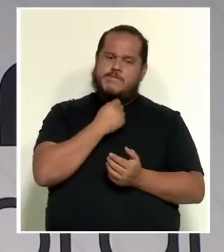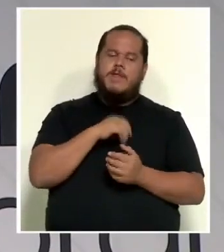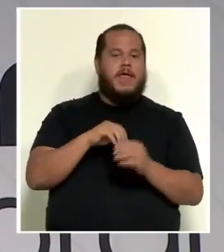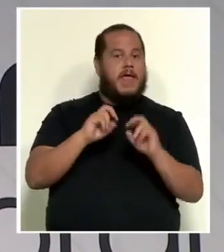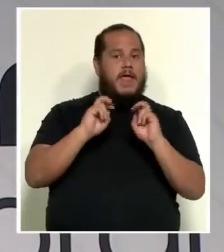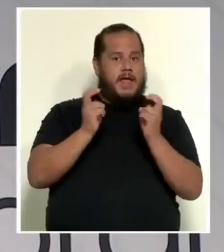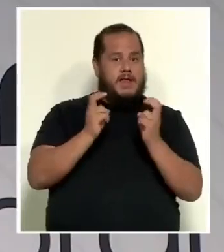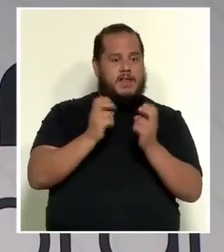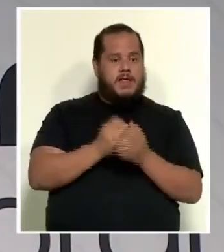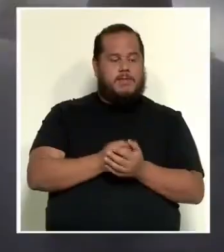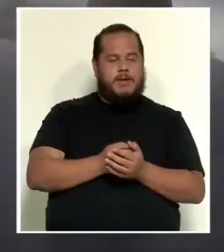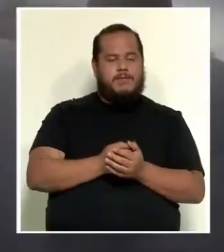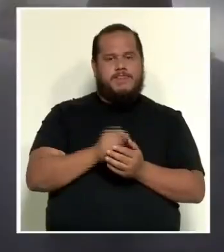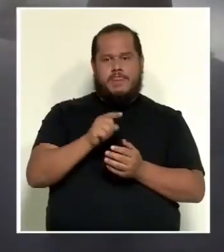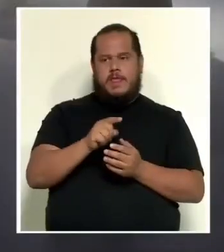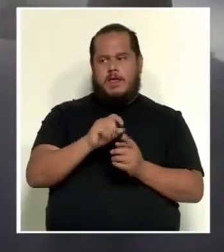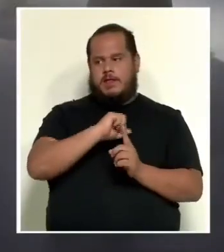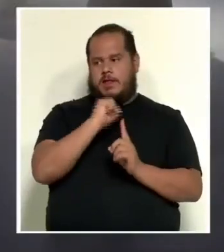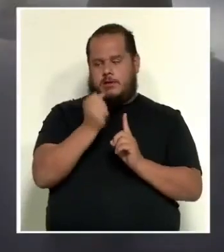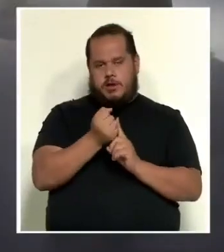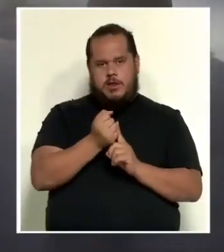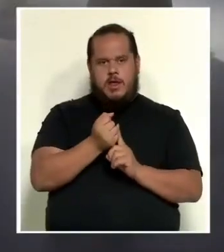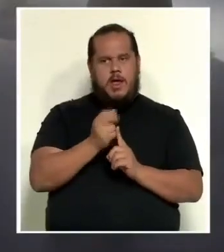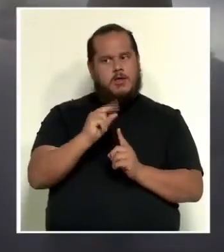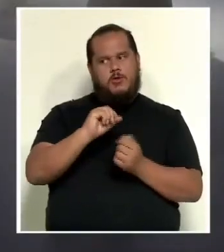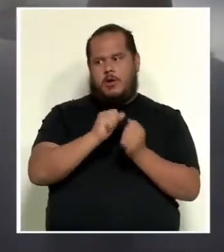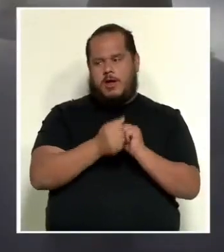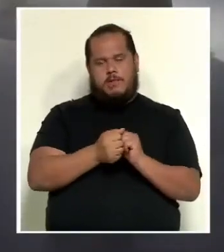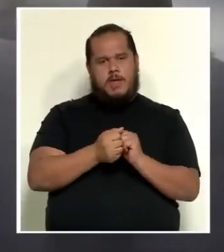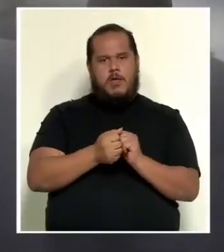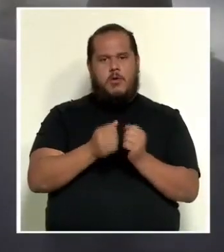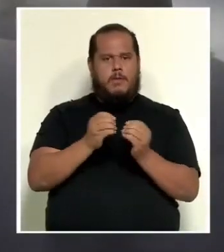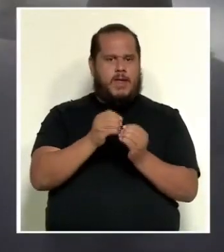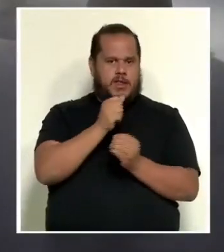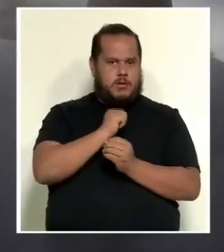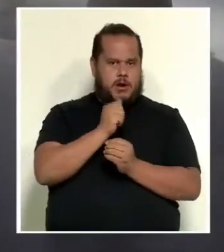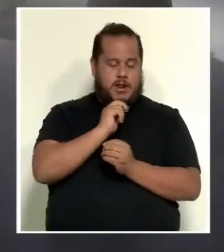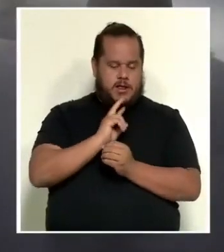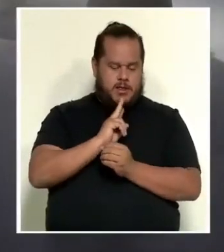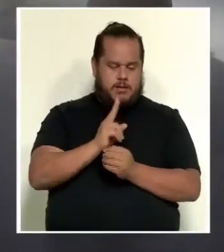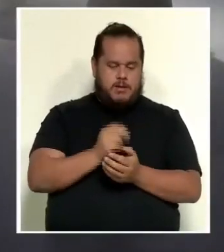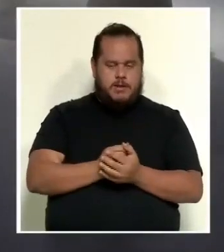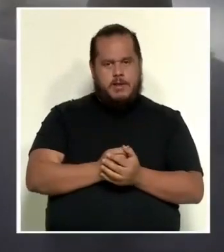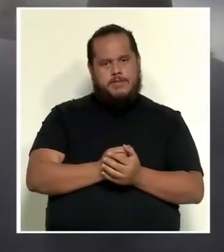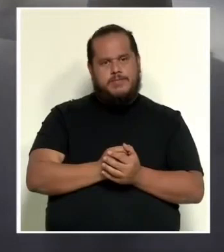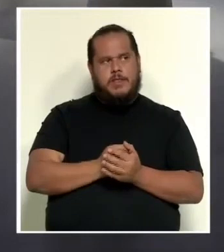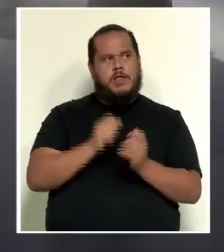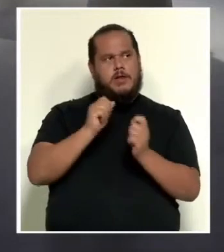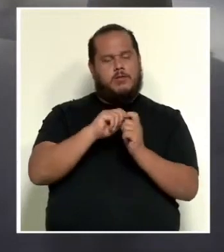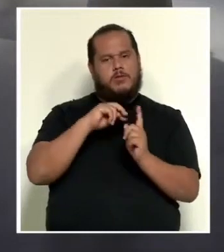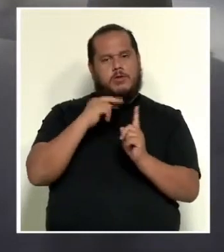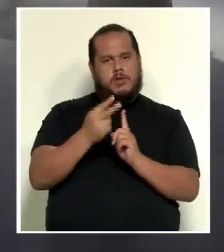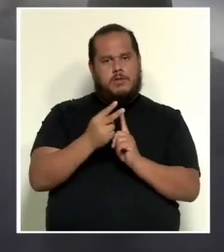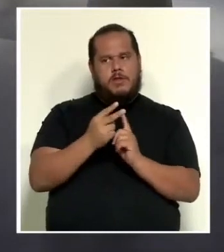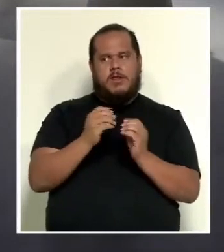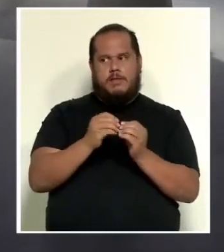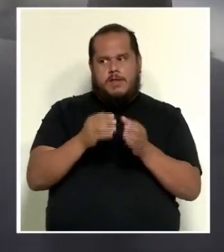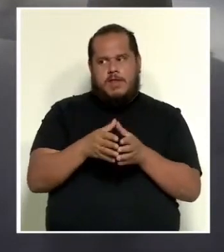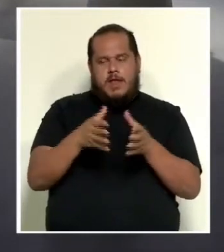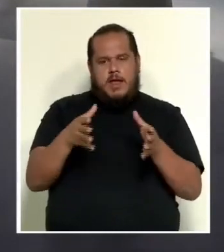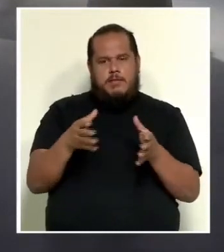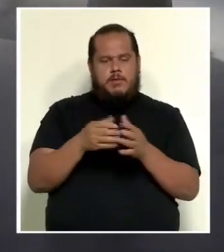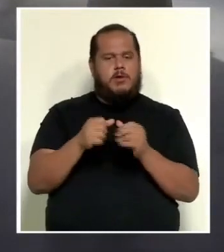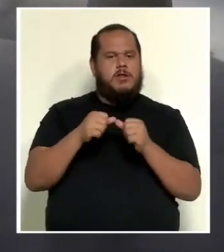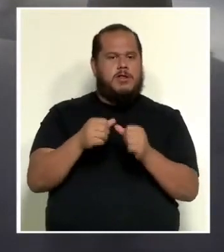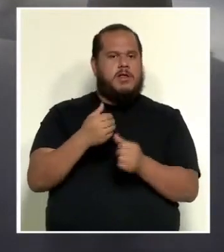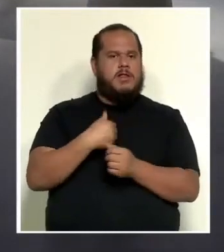tema de esta sociedad no se ha vuelto necesariamente más tolerante, ¿verdad?, de una perspectiva mucho más amplia,